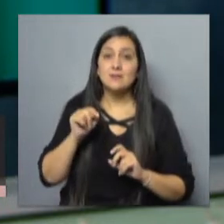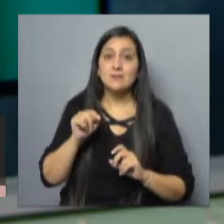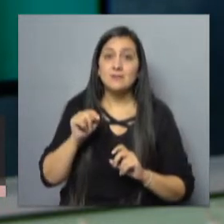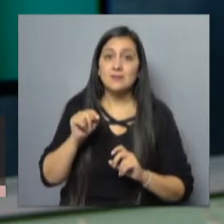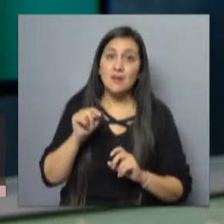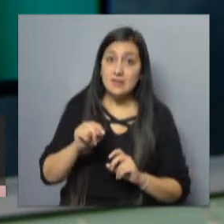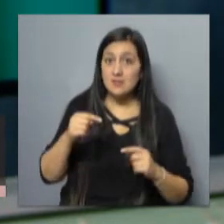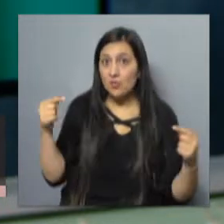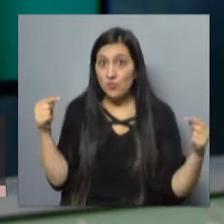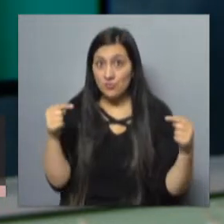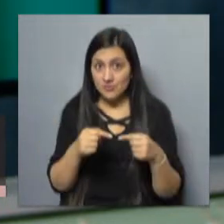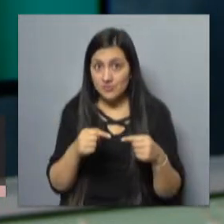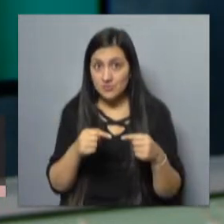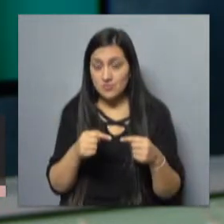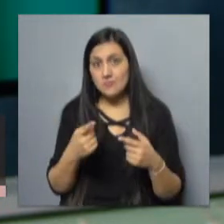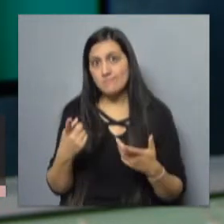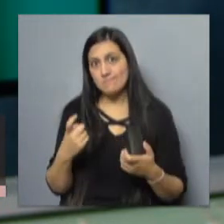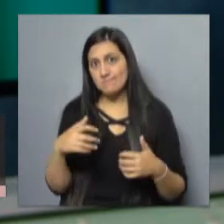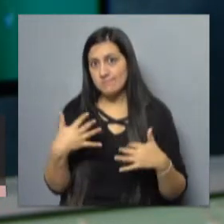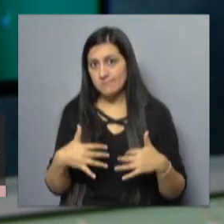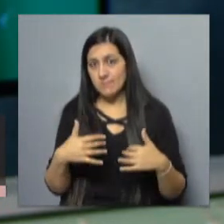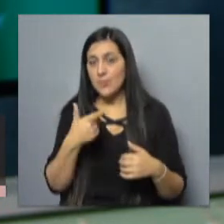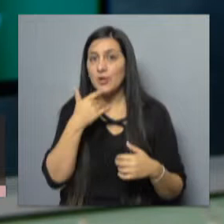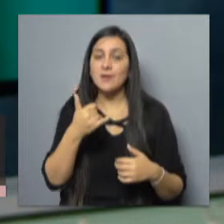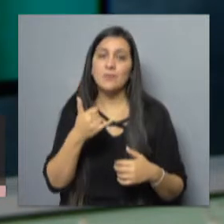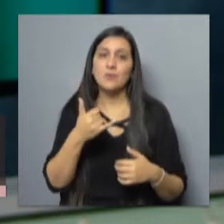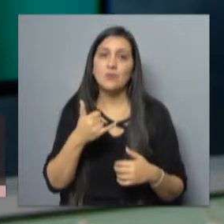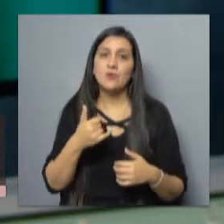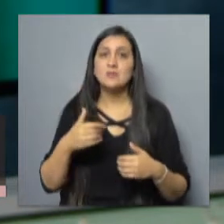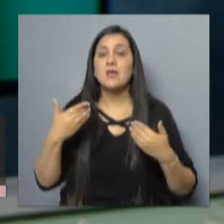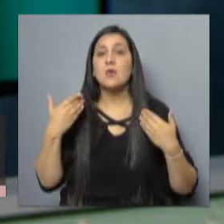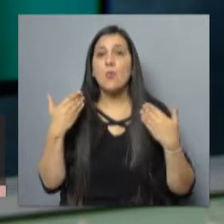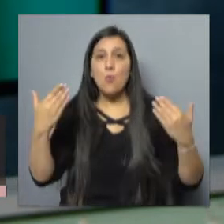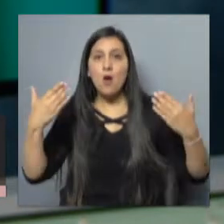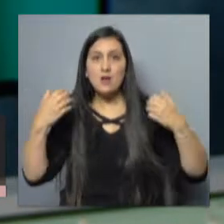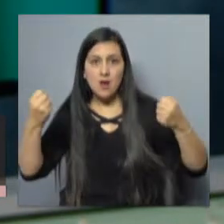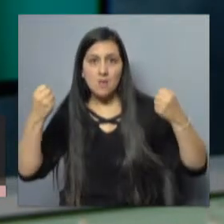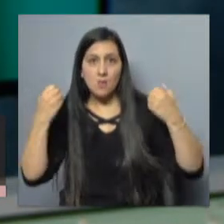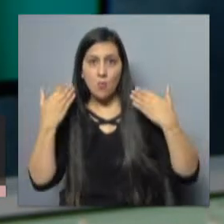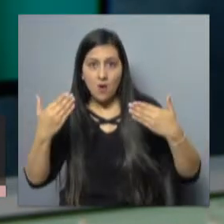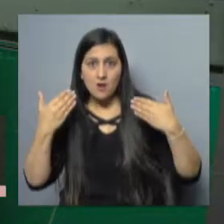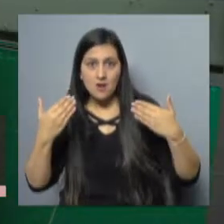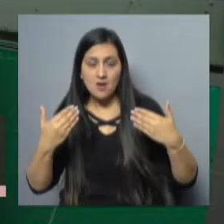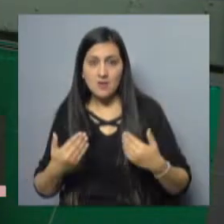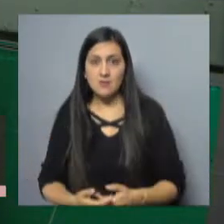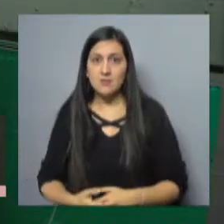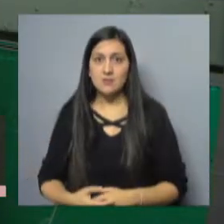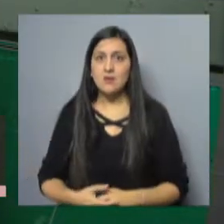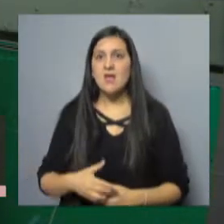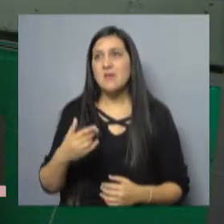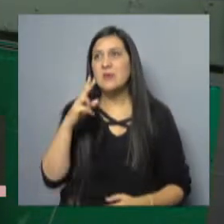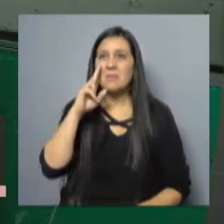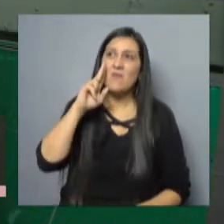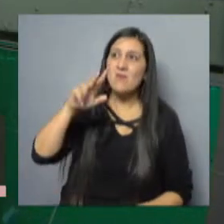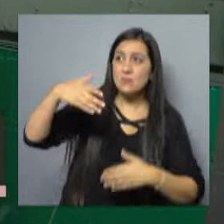contradicción es muy fuerte por ejemplo en los casos de huelga donde todos habremos visto pintadas